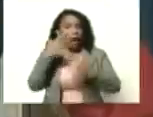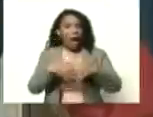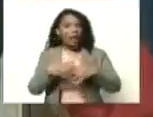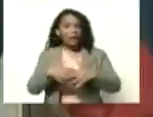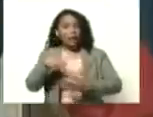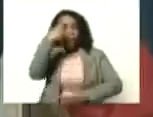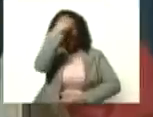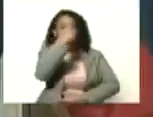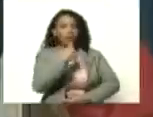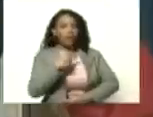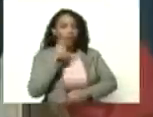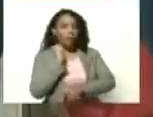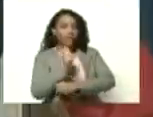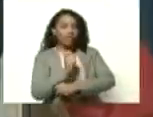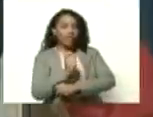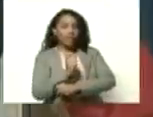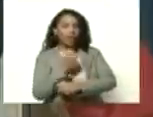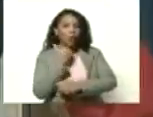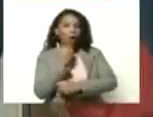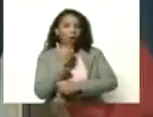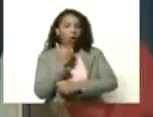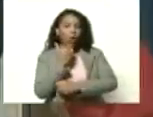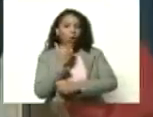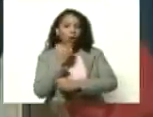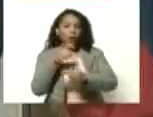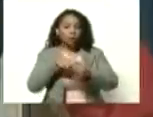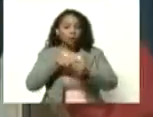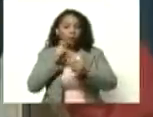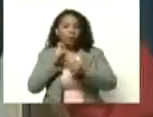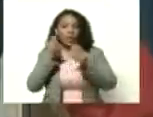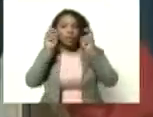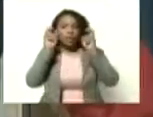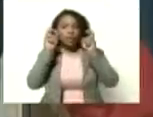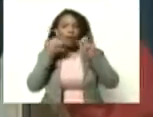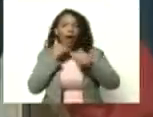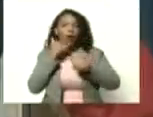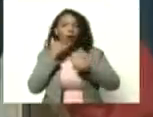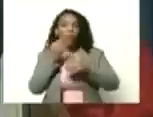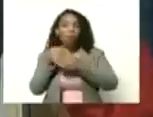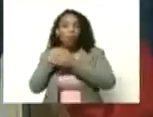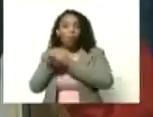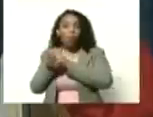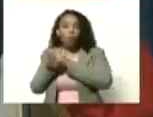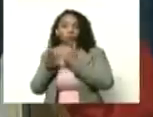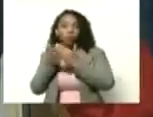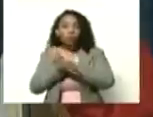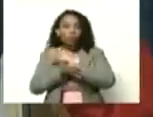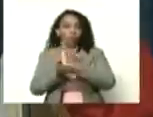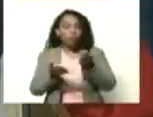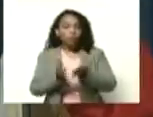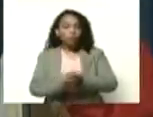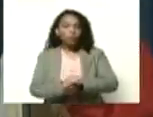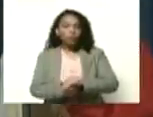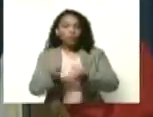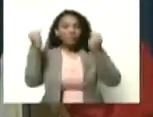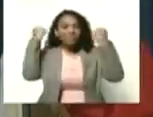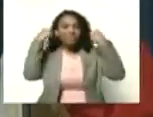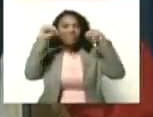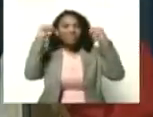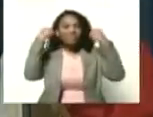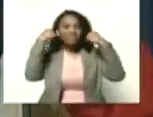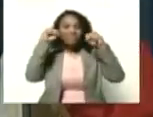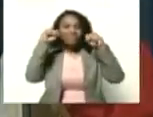perfiles financieros extracción de contenido de dispositivos de almacenamiento ensayos de luminol